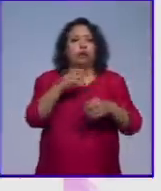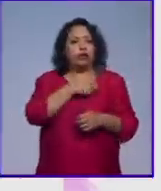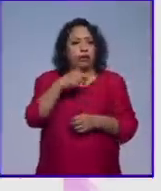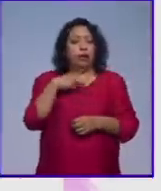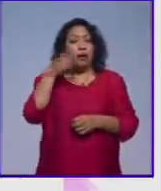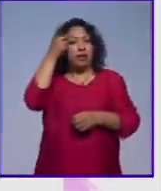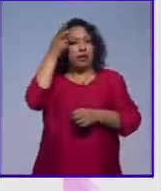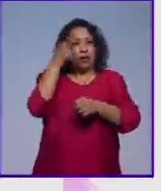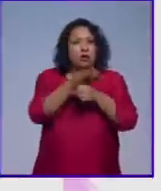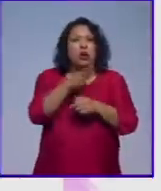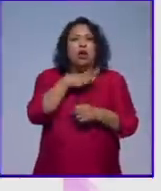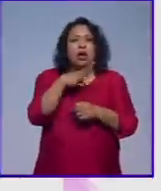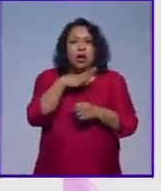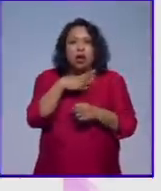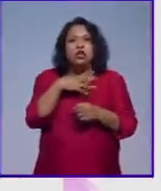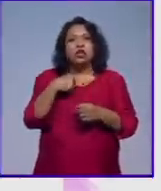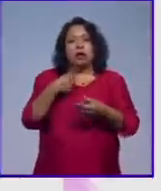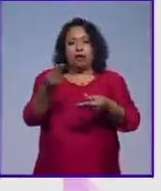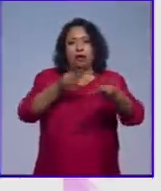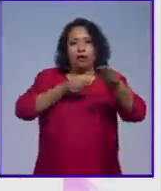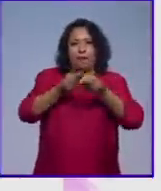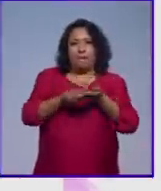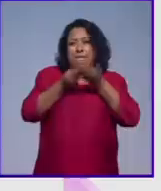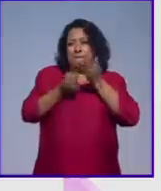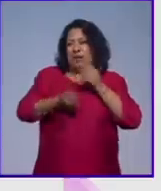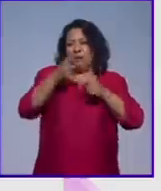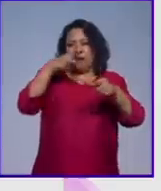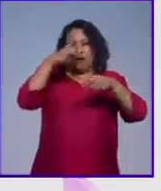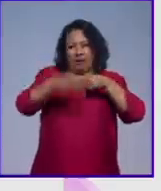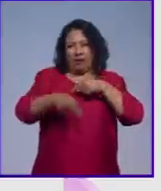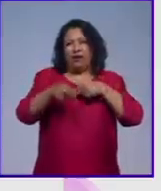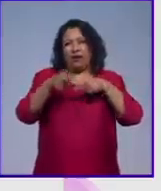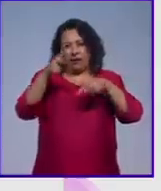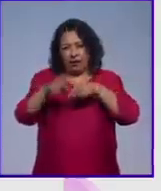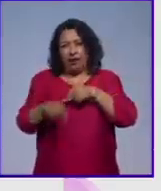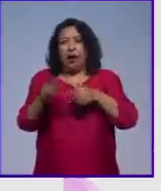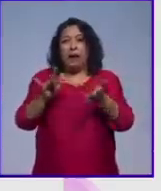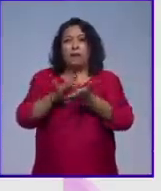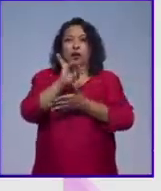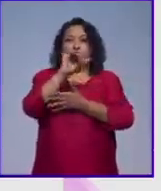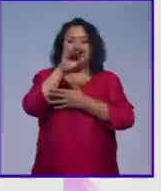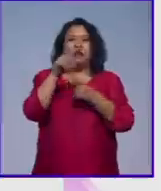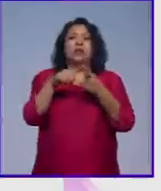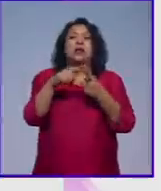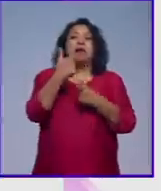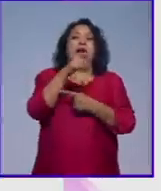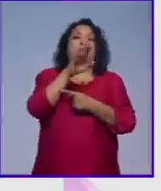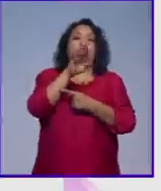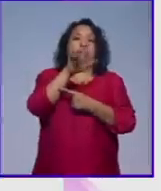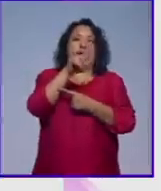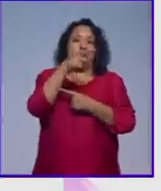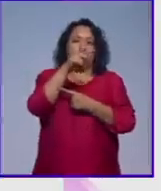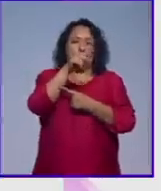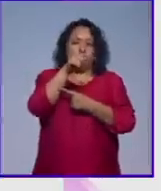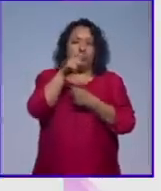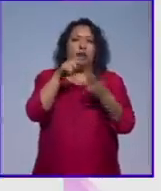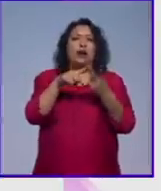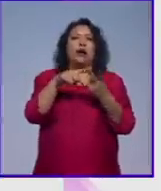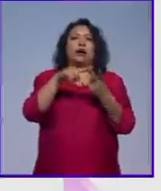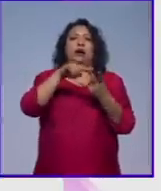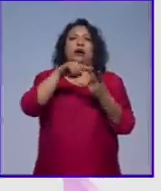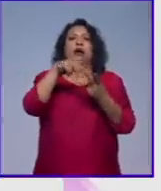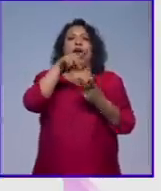Los directores que tienen en sus manos las primeras series coproducidas con apoyo del IMCINE son Gabriel Guzmán, Jack